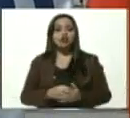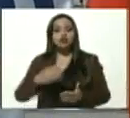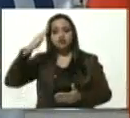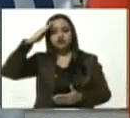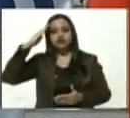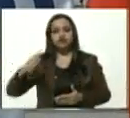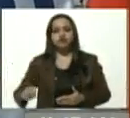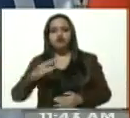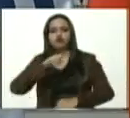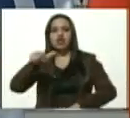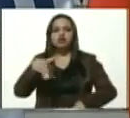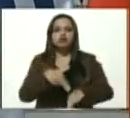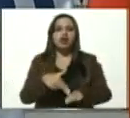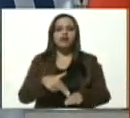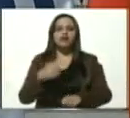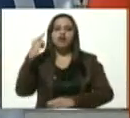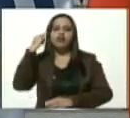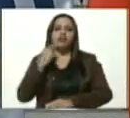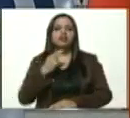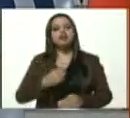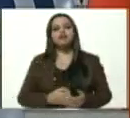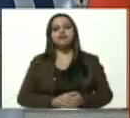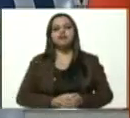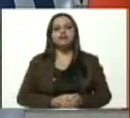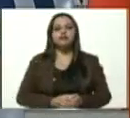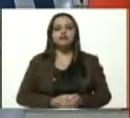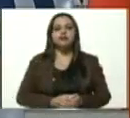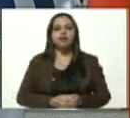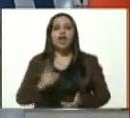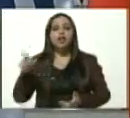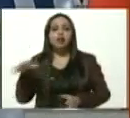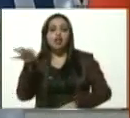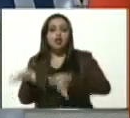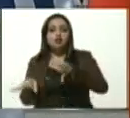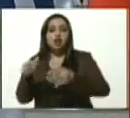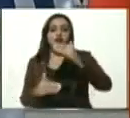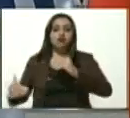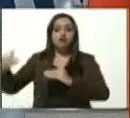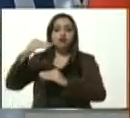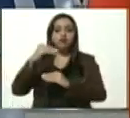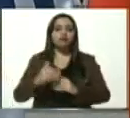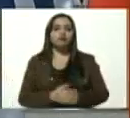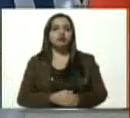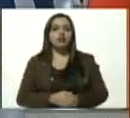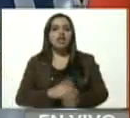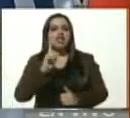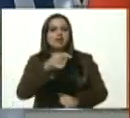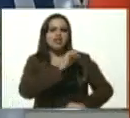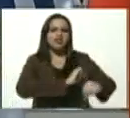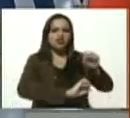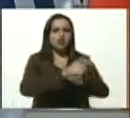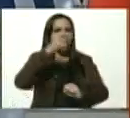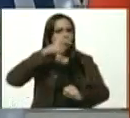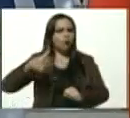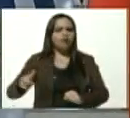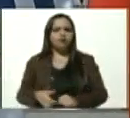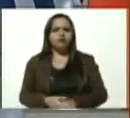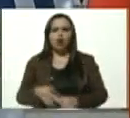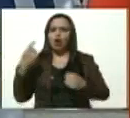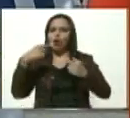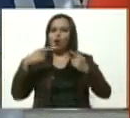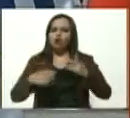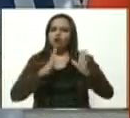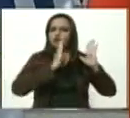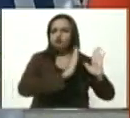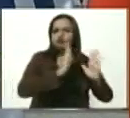la Fuerza Armada Nacional Bolivariana, el Tribunal Supremo de Justicia, la Defensoría del Pueblo y demás organismos vinculados